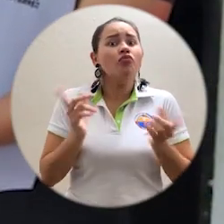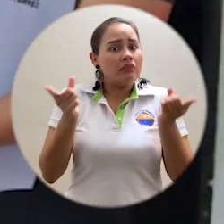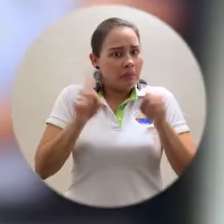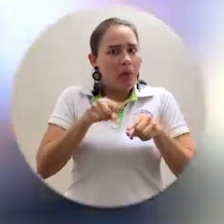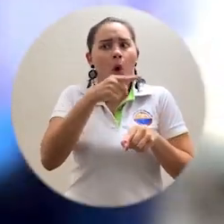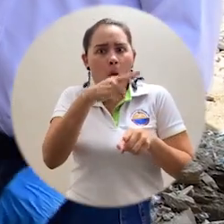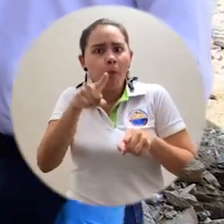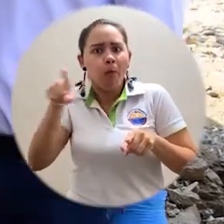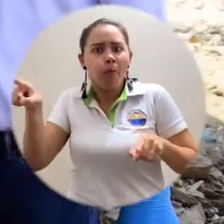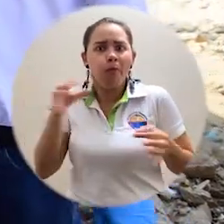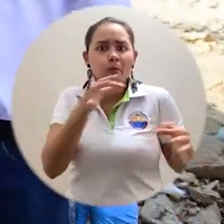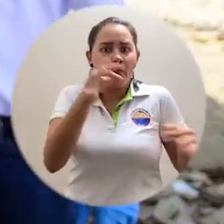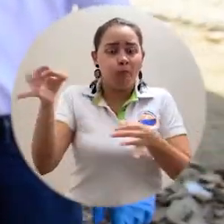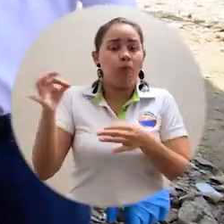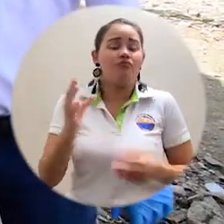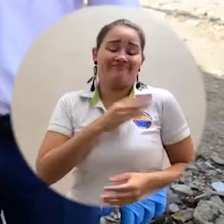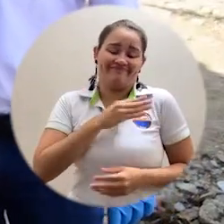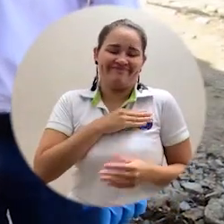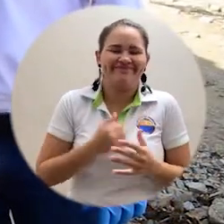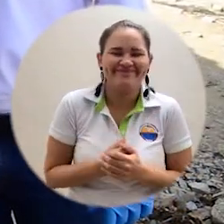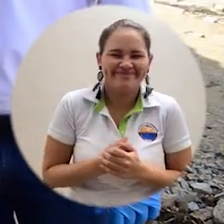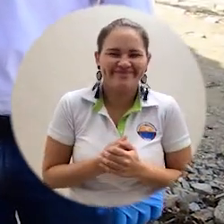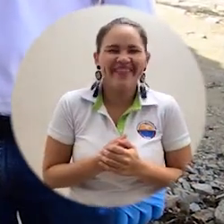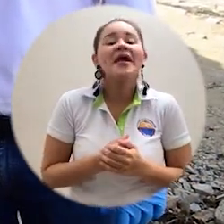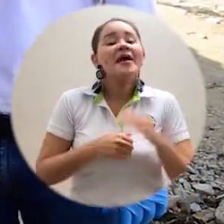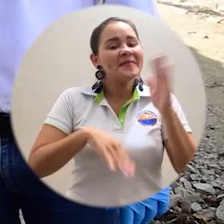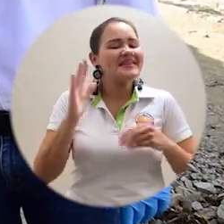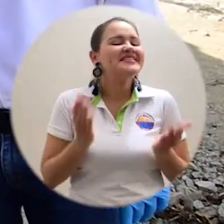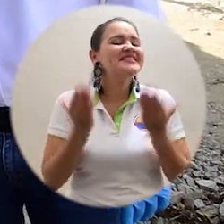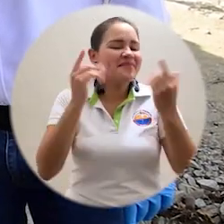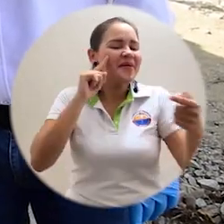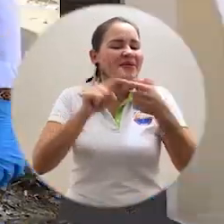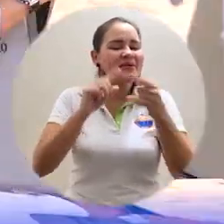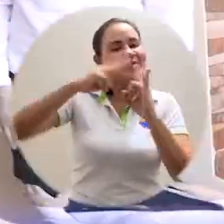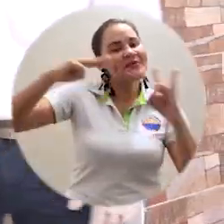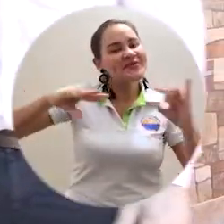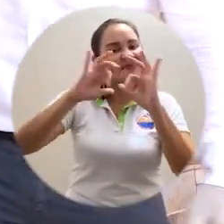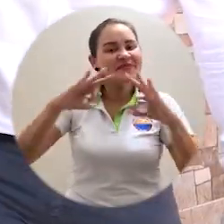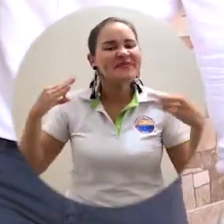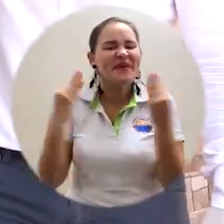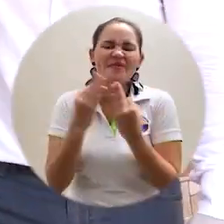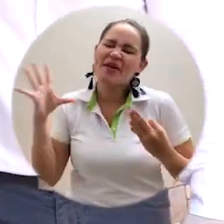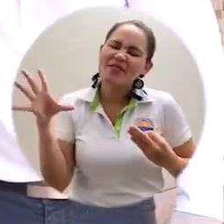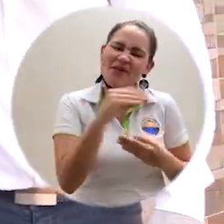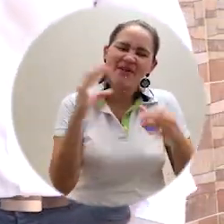solo el ingeniero ambiental, sino otros. Estamos inmensamente agradecidos.